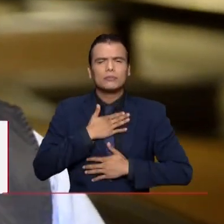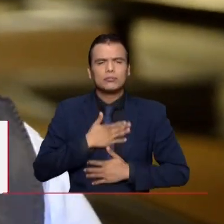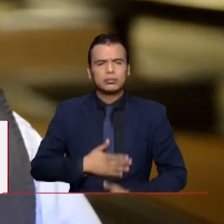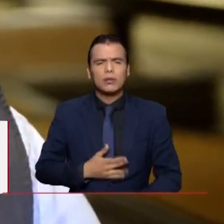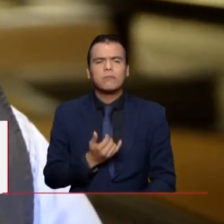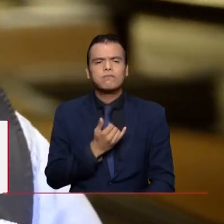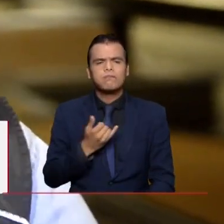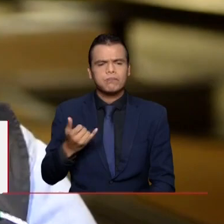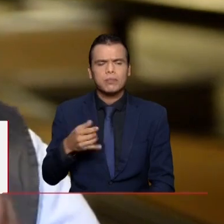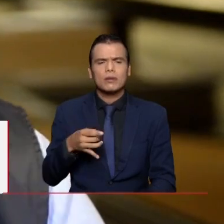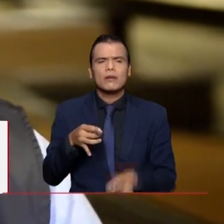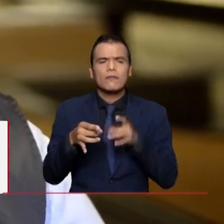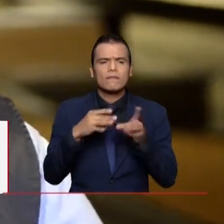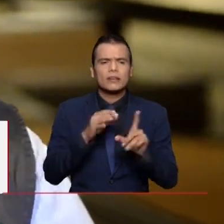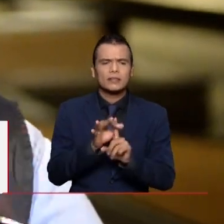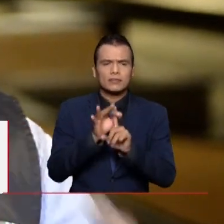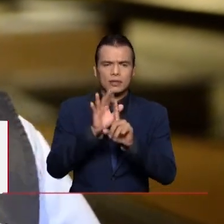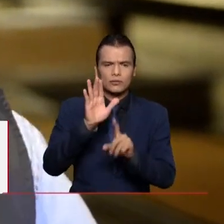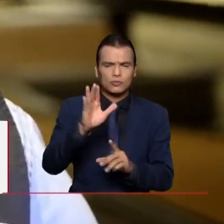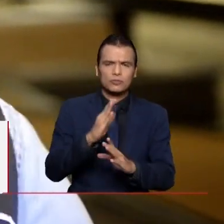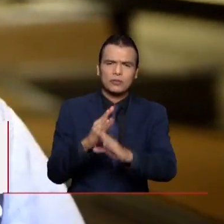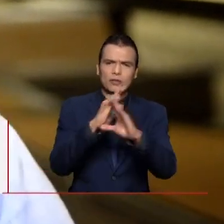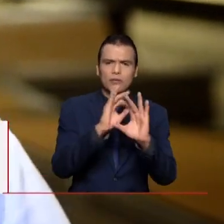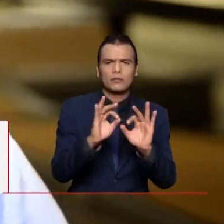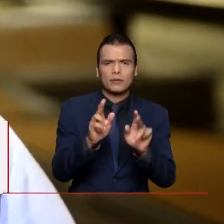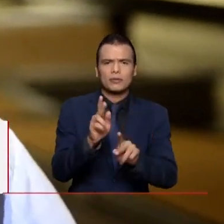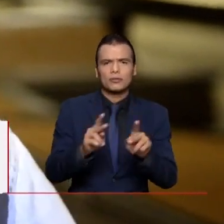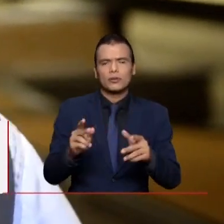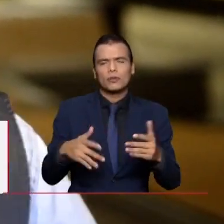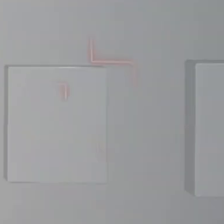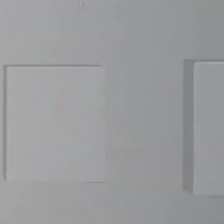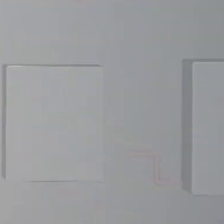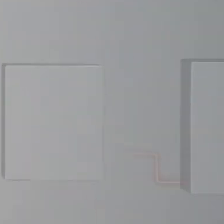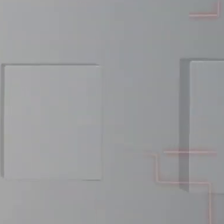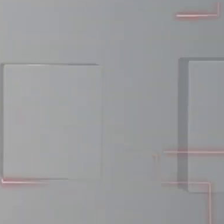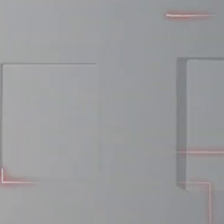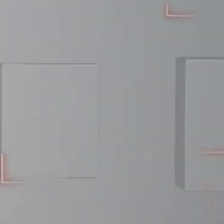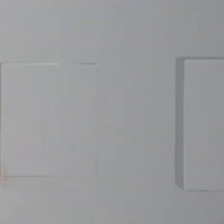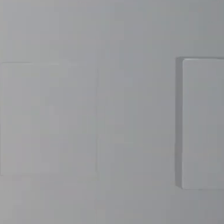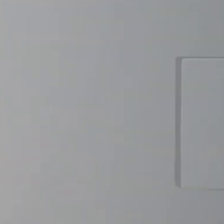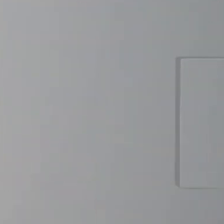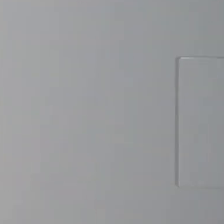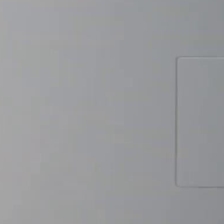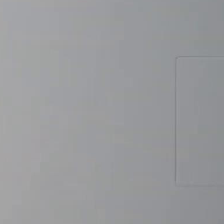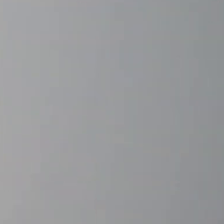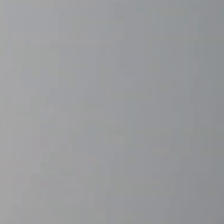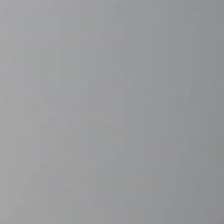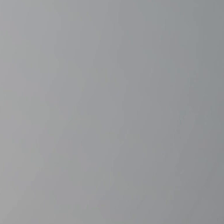amistad con tranquilidad, con seguridad y que todos puedan disfrutar en familia.